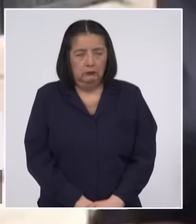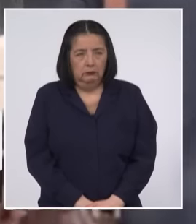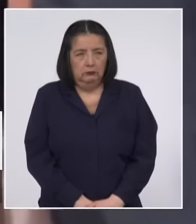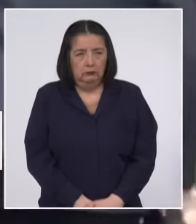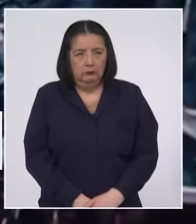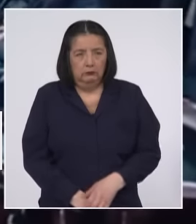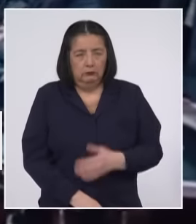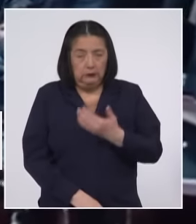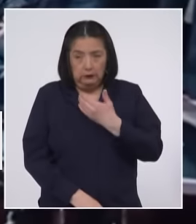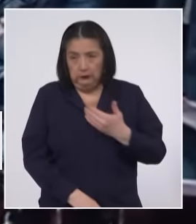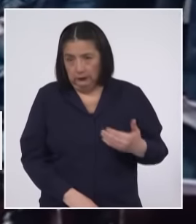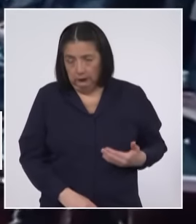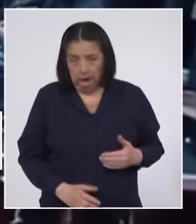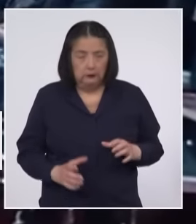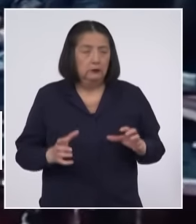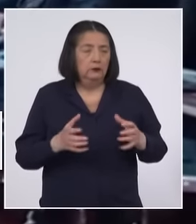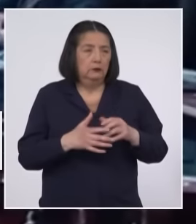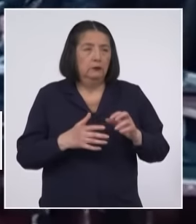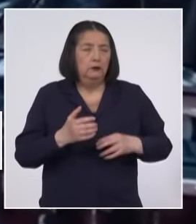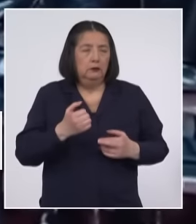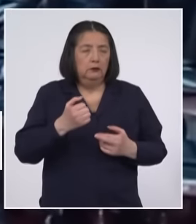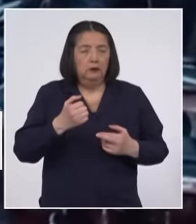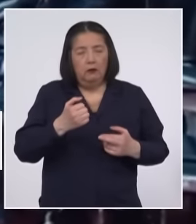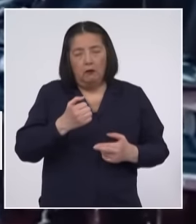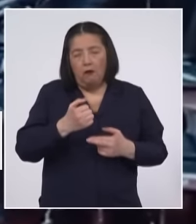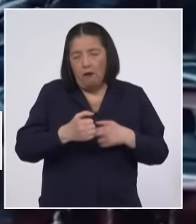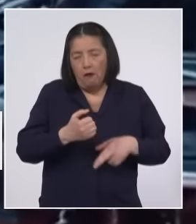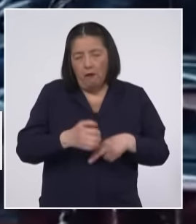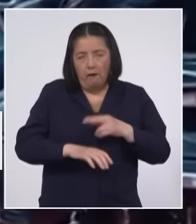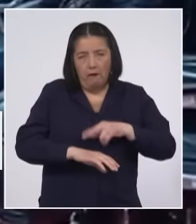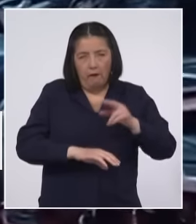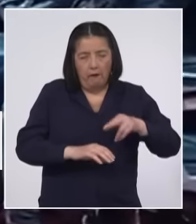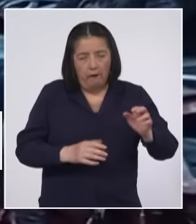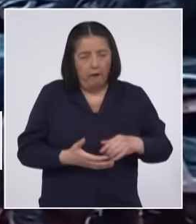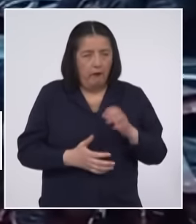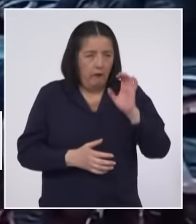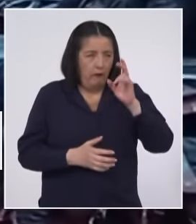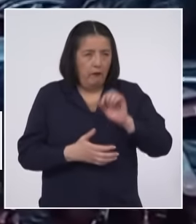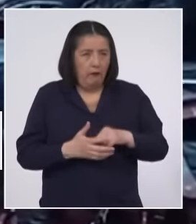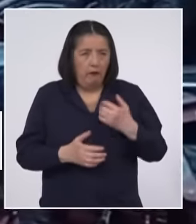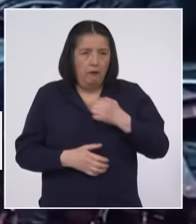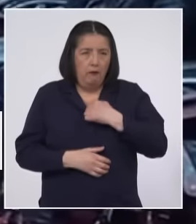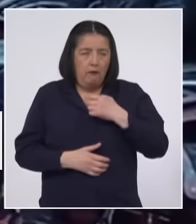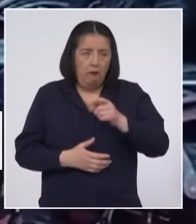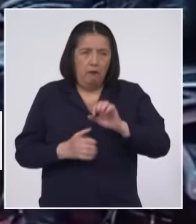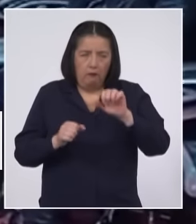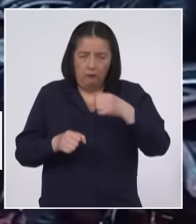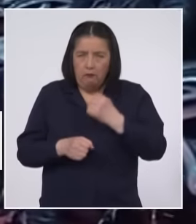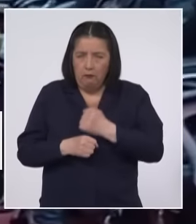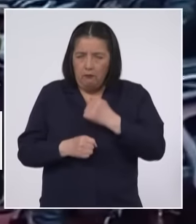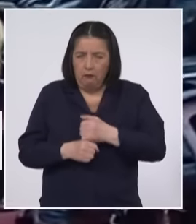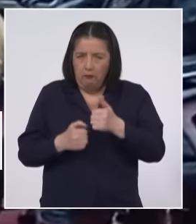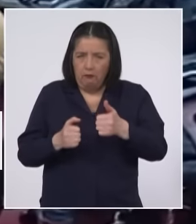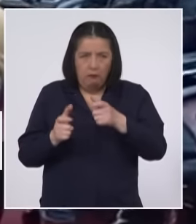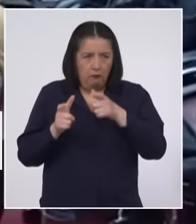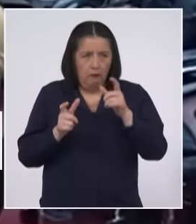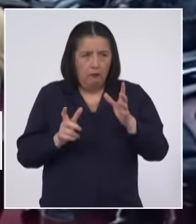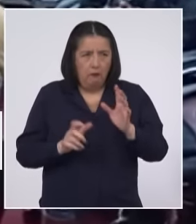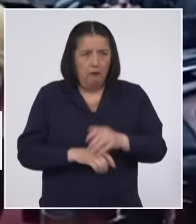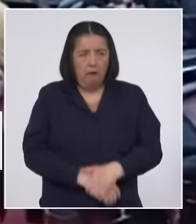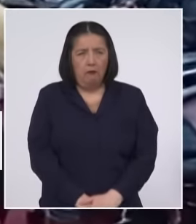El presidente del Consejo Regional de Cusco expresó las condolencias por el señor Poroy, quien cumplía con su trabajo de fiscalización.